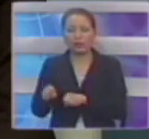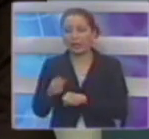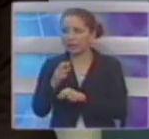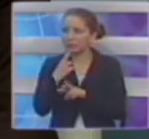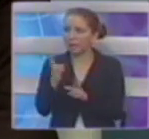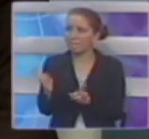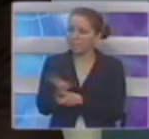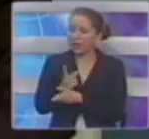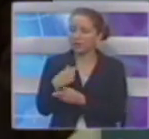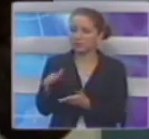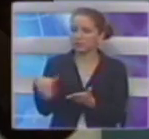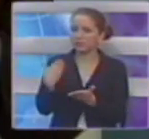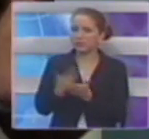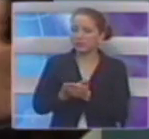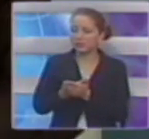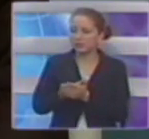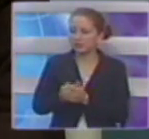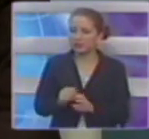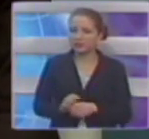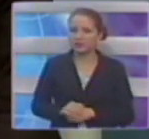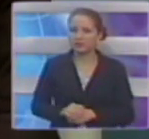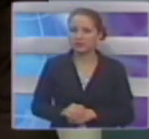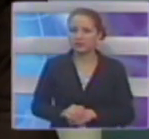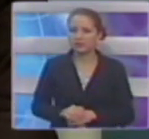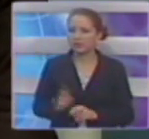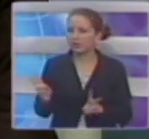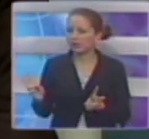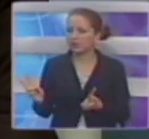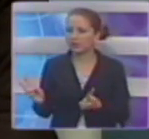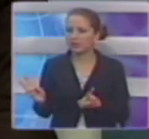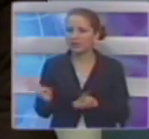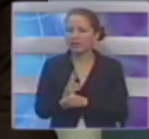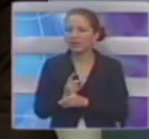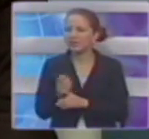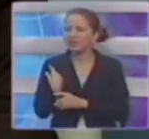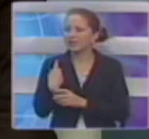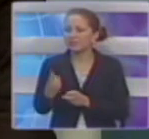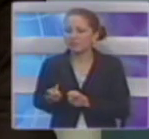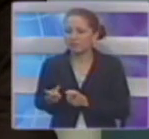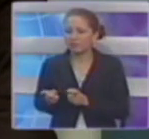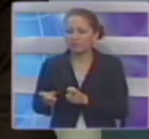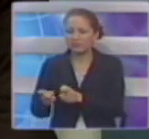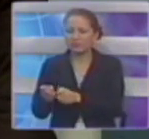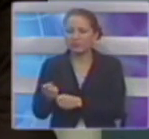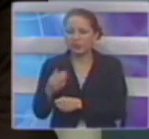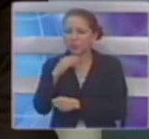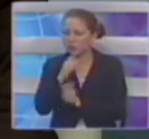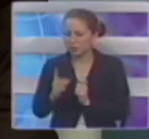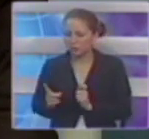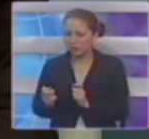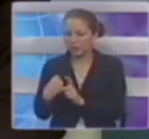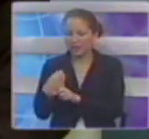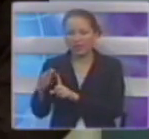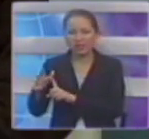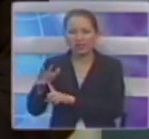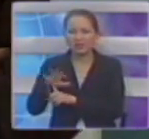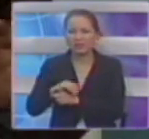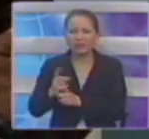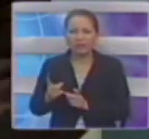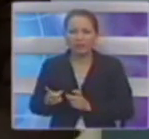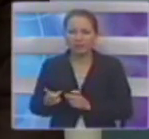llegue. Está diezmando las plantaciones bananeras en otros continentes. Algo que es muy destructivo, a